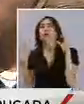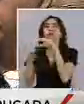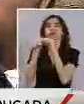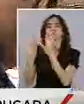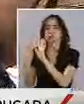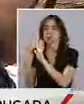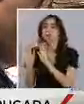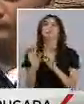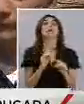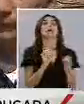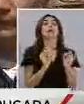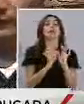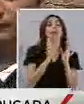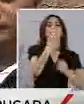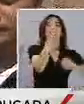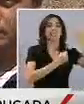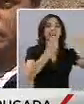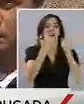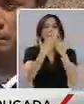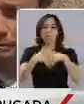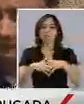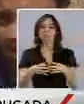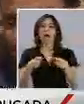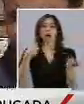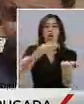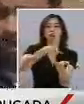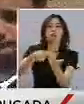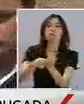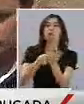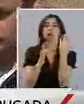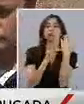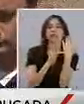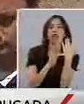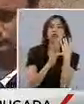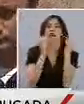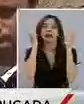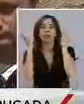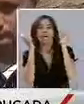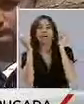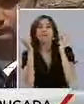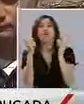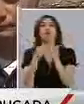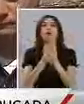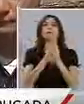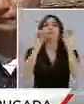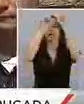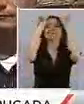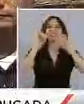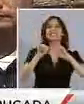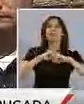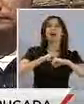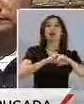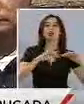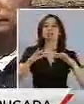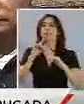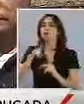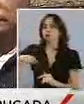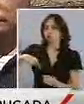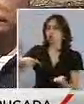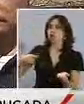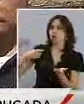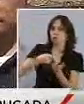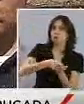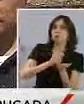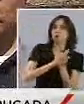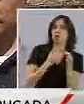de repente las compañías invierten en tecnología, en telefonía, se invierten en sistemas antisísmicos, invertimos nosotros por ejemplo en